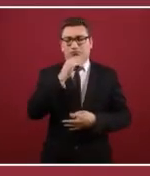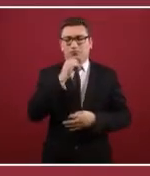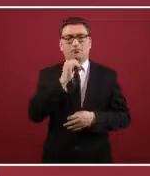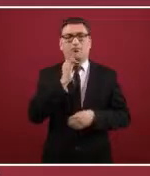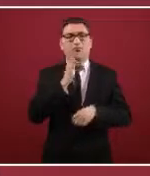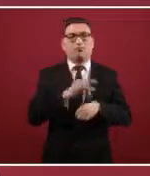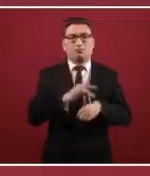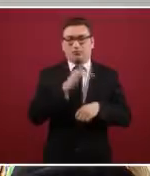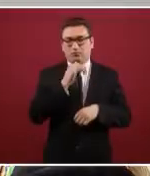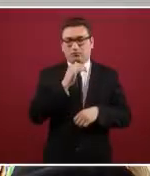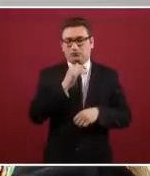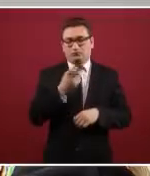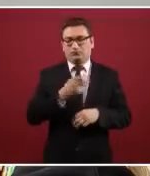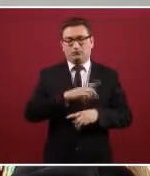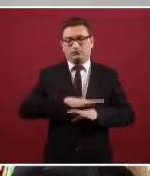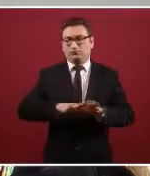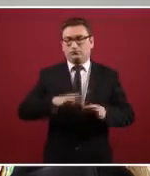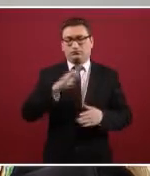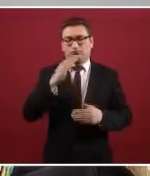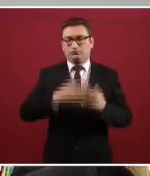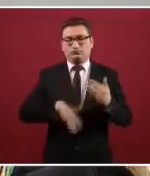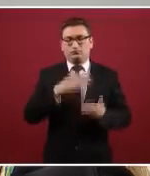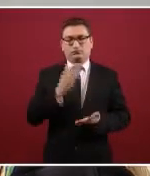No hay impunidad.